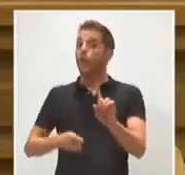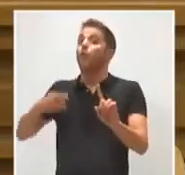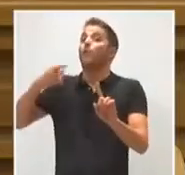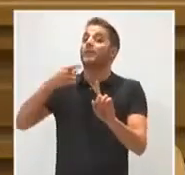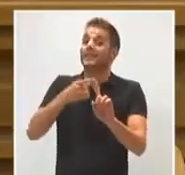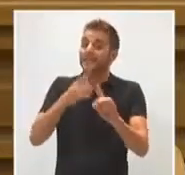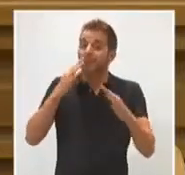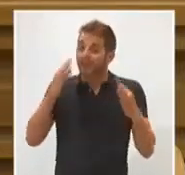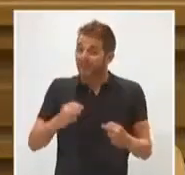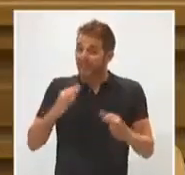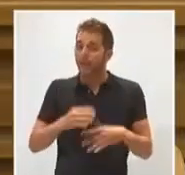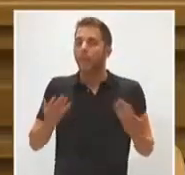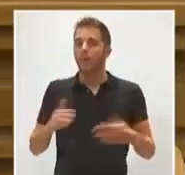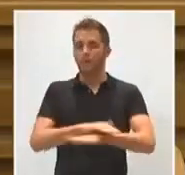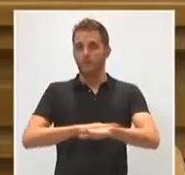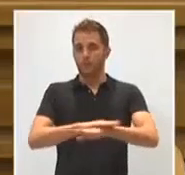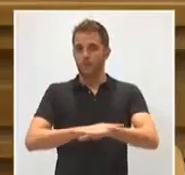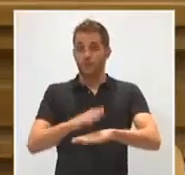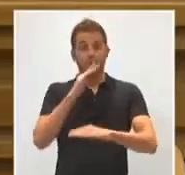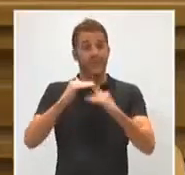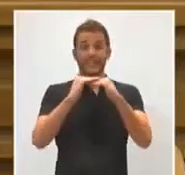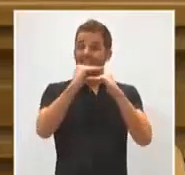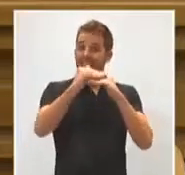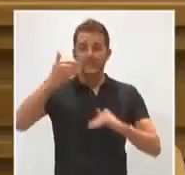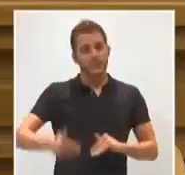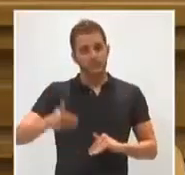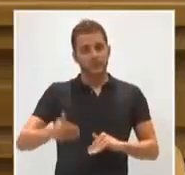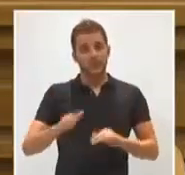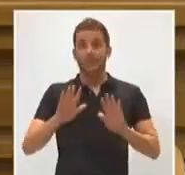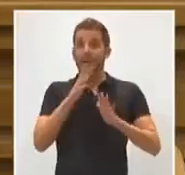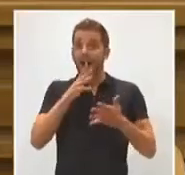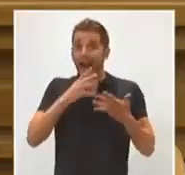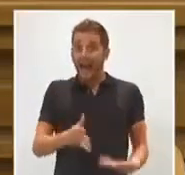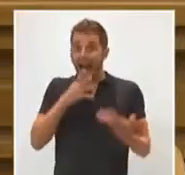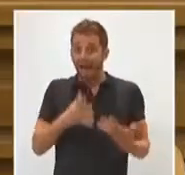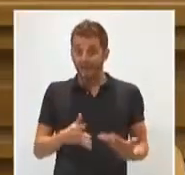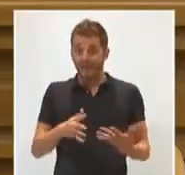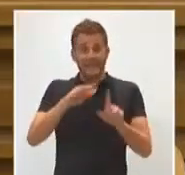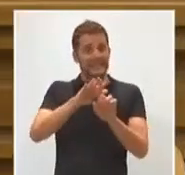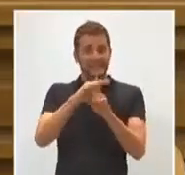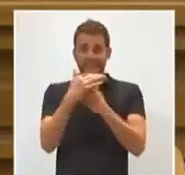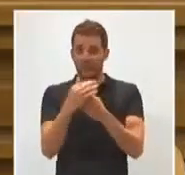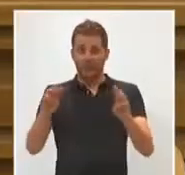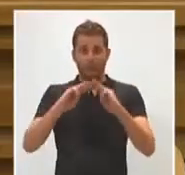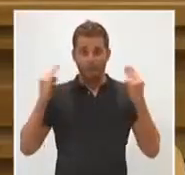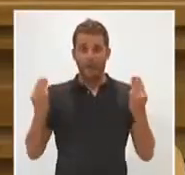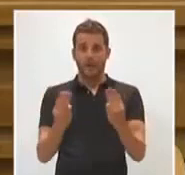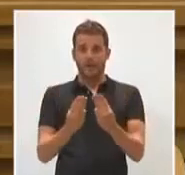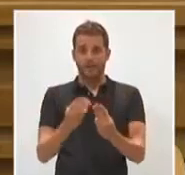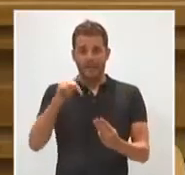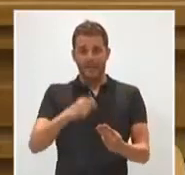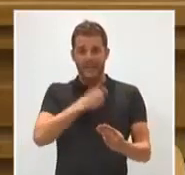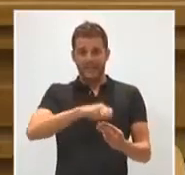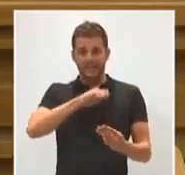porque la estabilidad crean es importante siempre pero ahora con el circo parlamentario que llevamos viviendo en